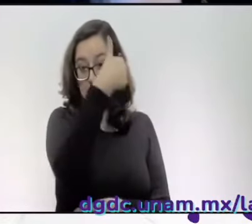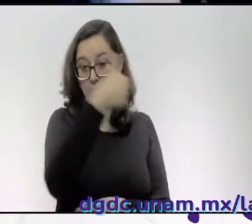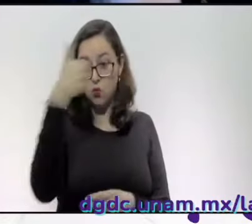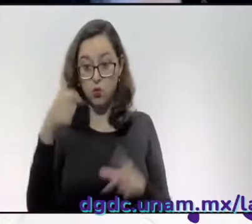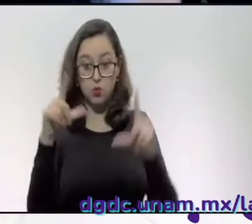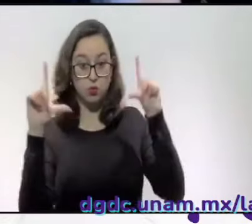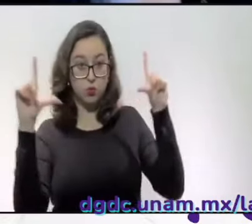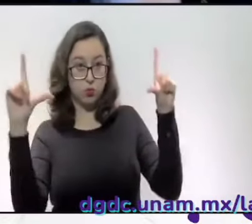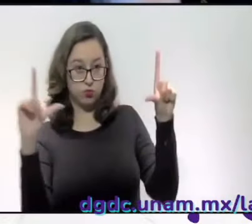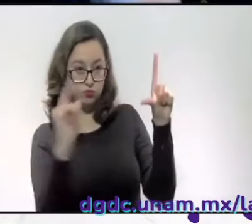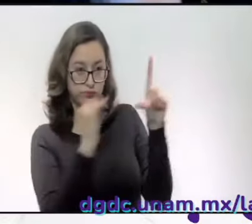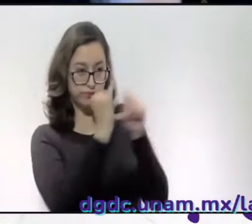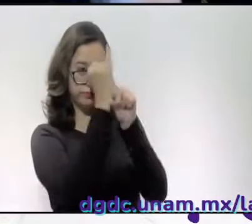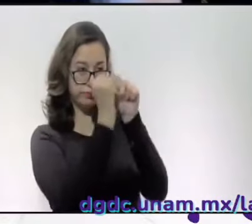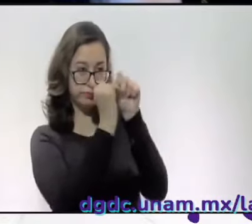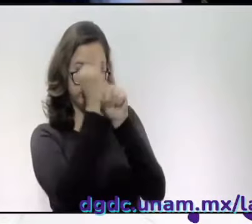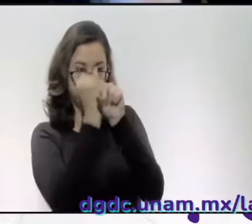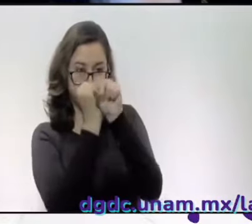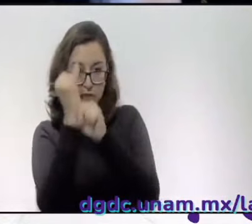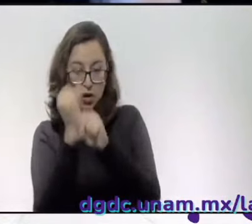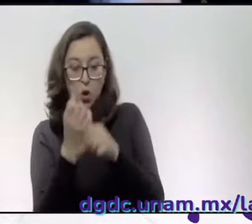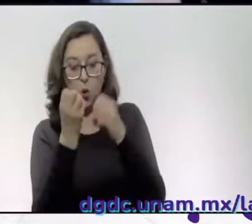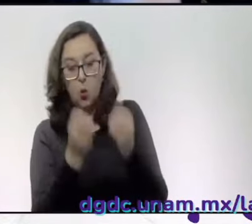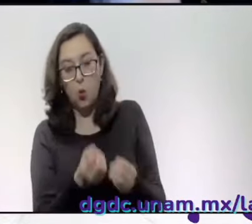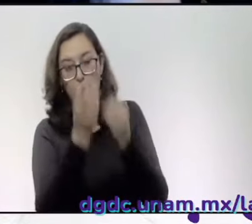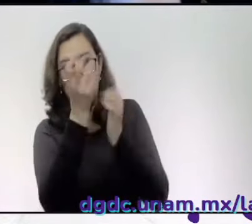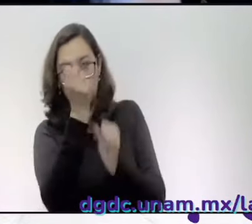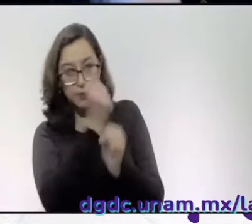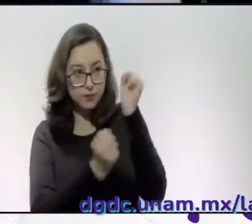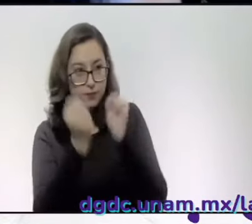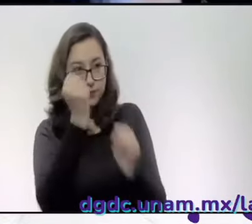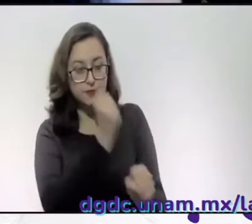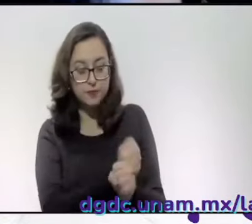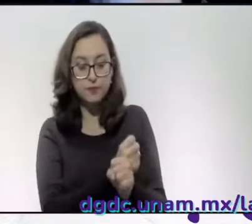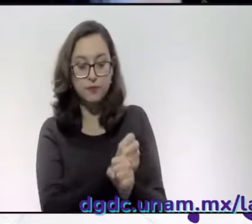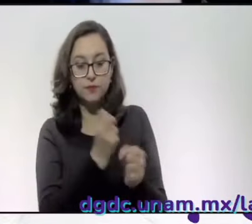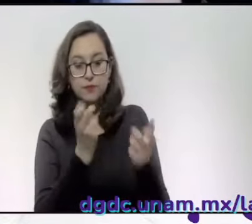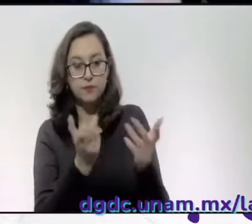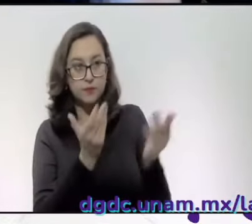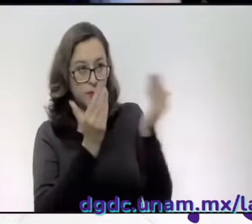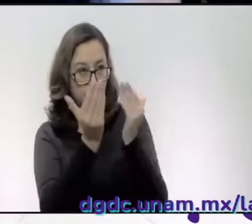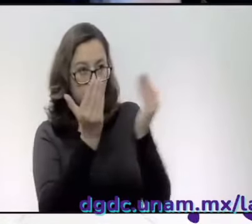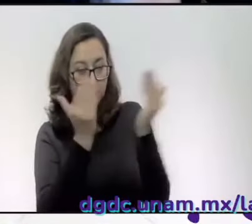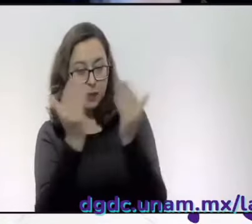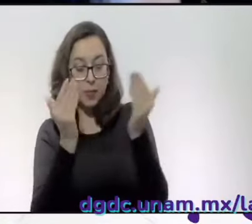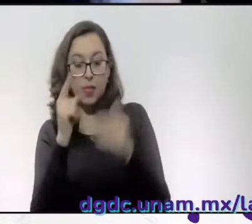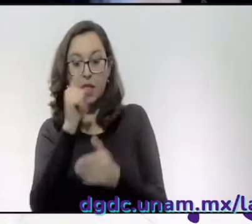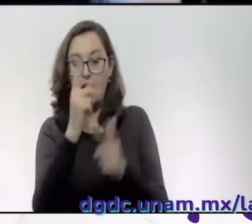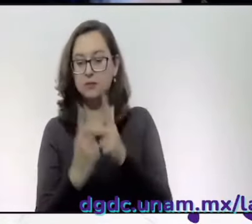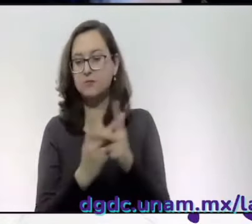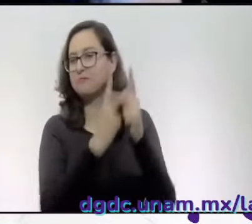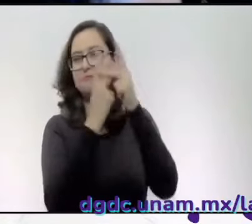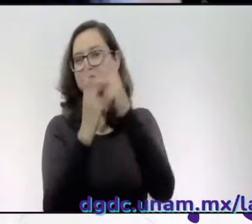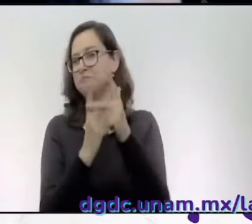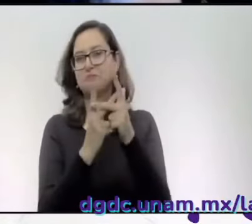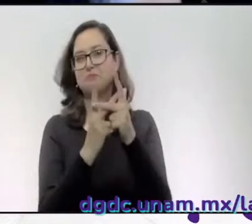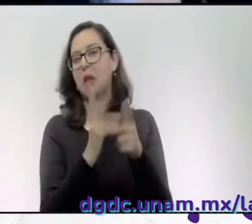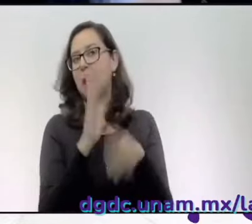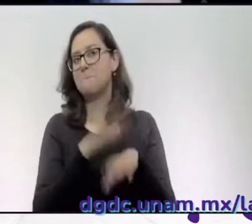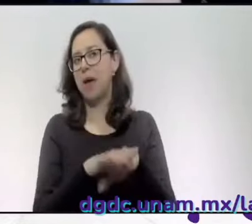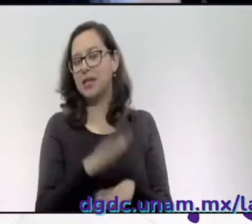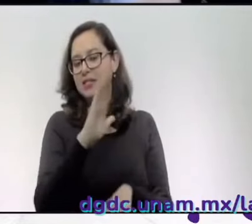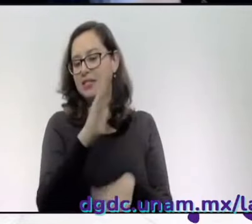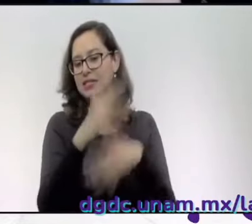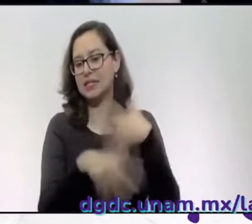nuestra galaxia, y veía la edad de esas estrellas, y con los modelos astrofísicos encontraban que esas estrellas deberían tener 15.000 millones de años de edad. Entonces dices,